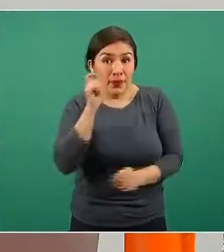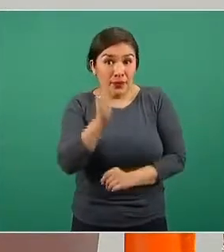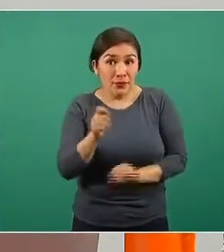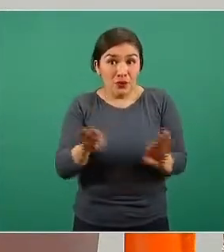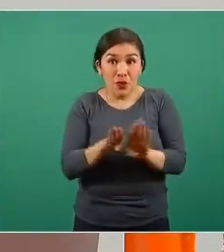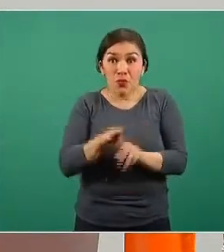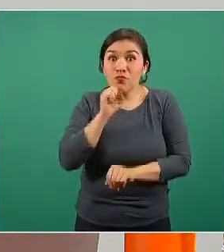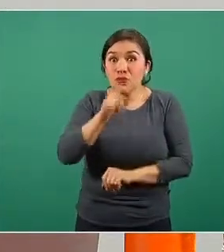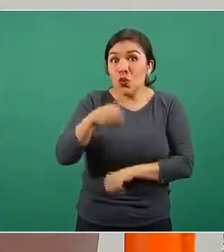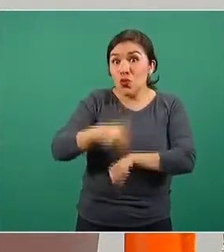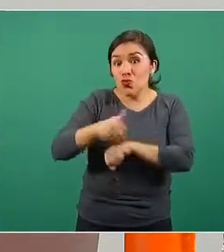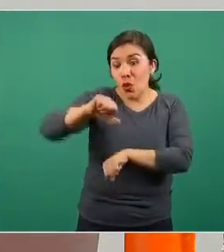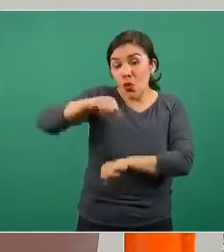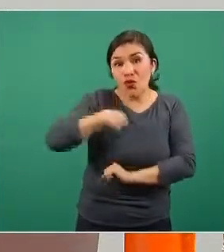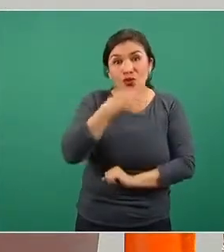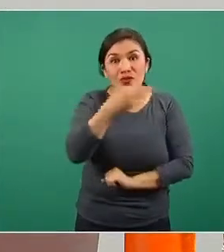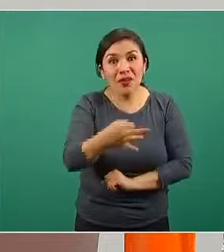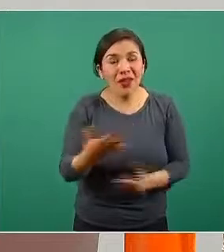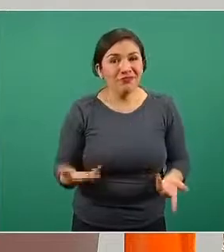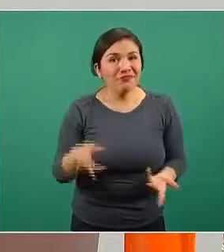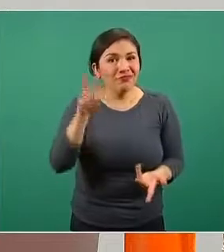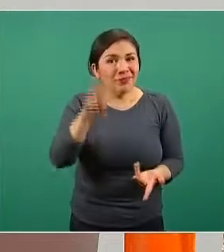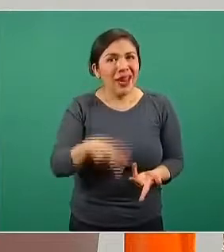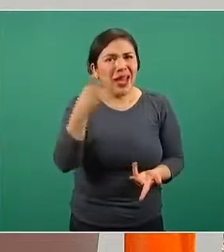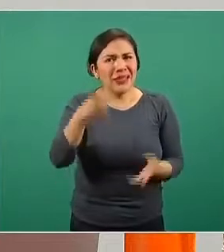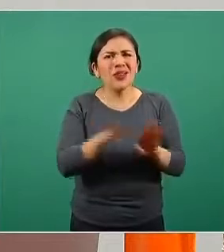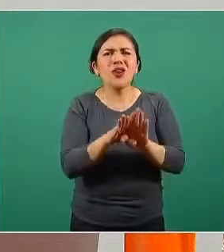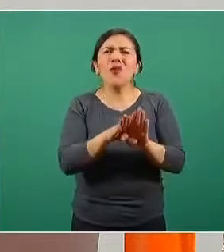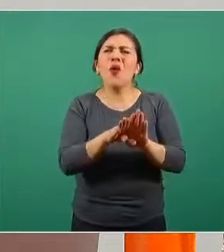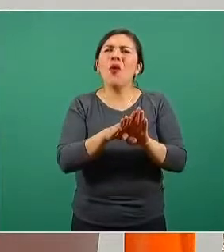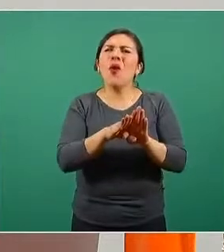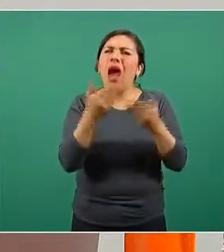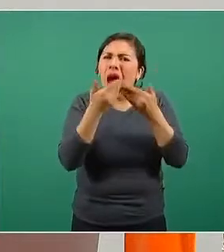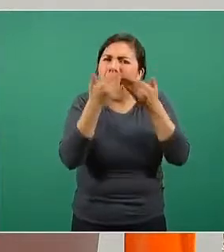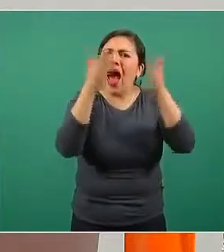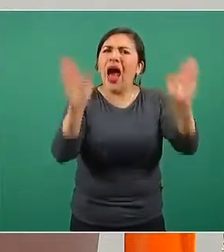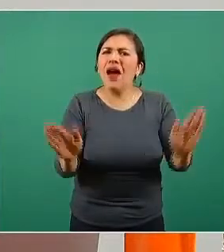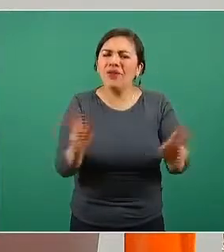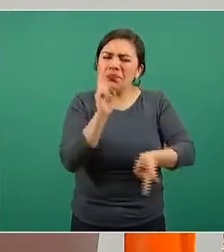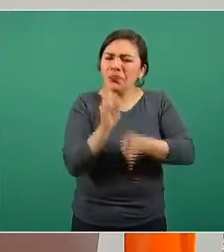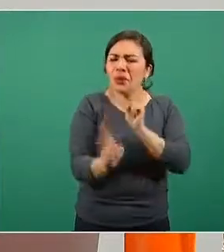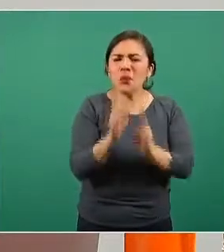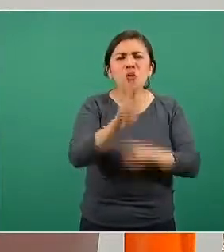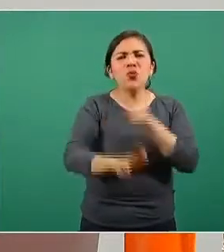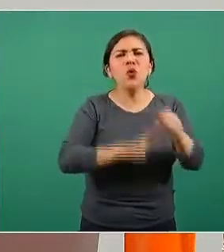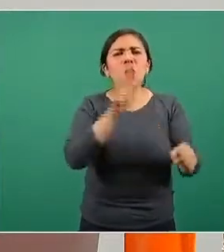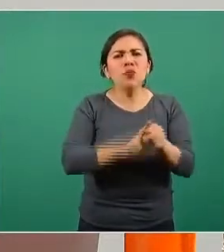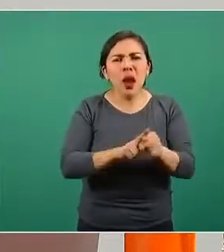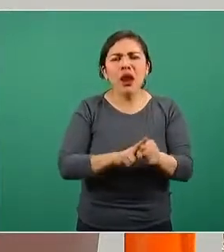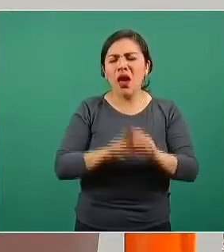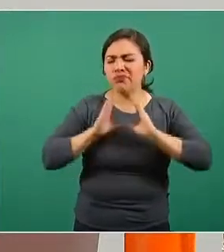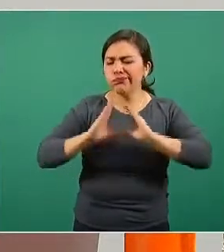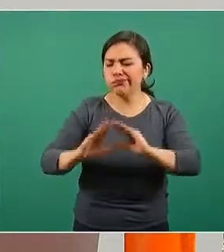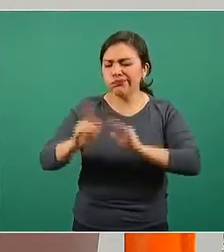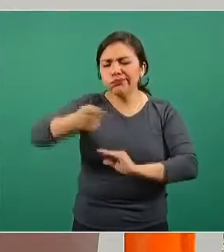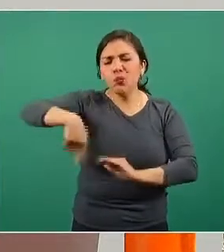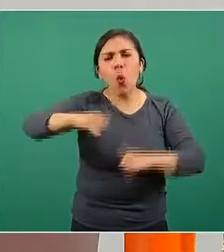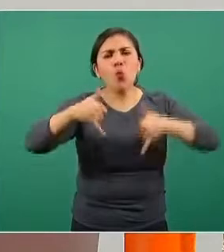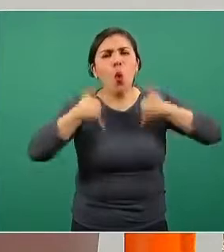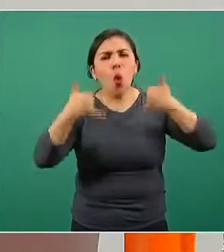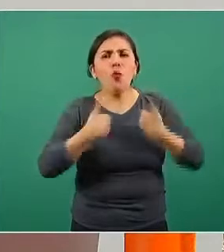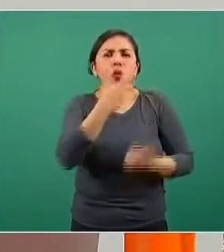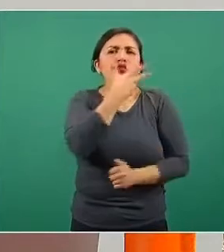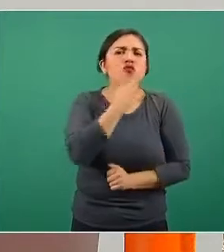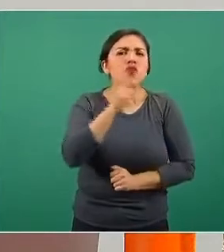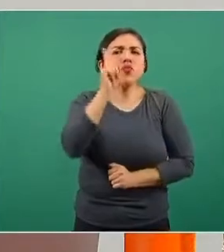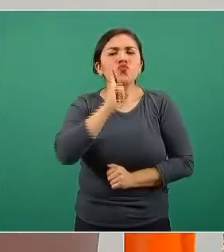estas cifras que hemos visto. Entonces, abrir la conversación, empoderar a nuestras adolescentes, a nuestros adolescentes